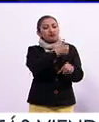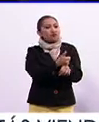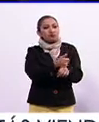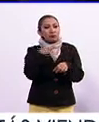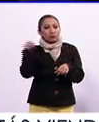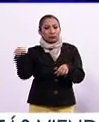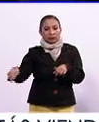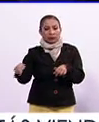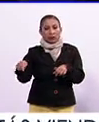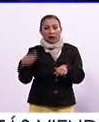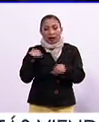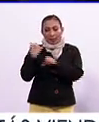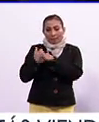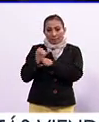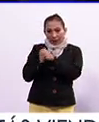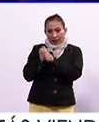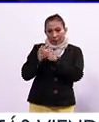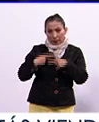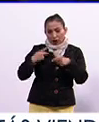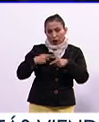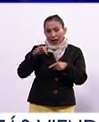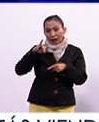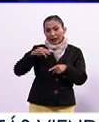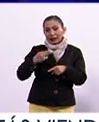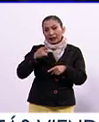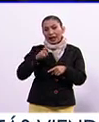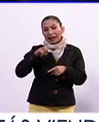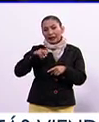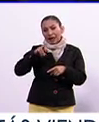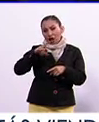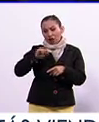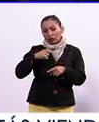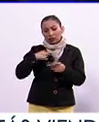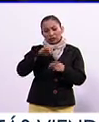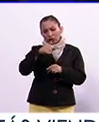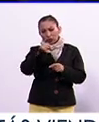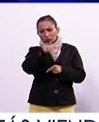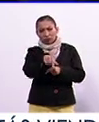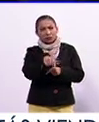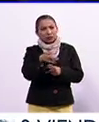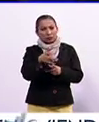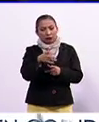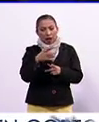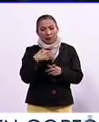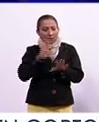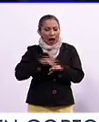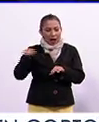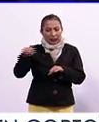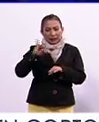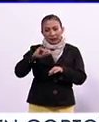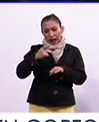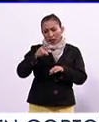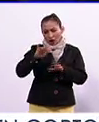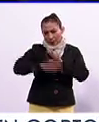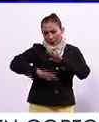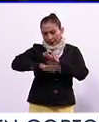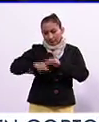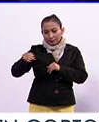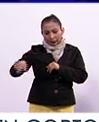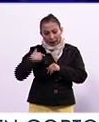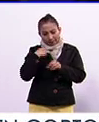por investigadores, ingenieros y ¿cómo se llama? Sí, fundamentalmente ingenieros,